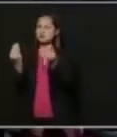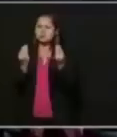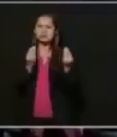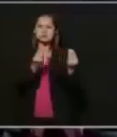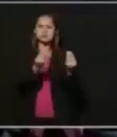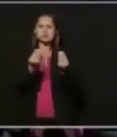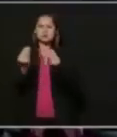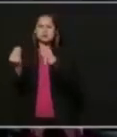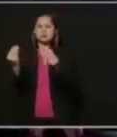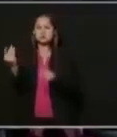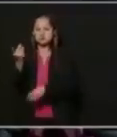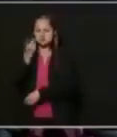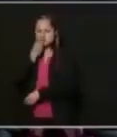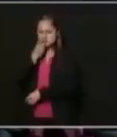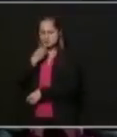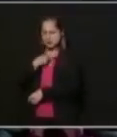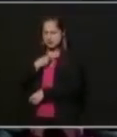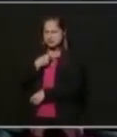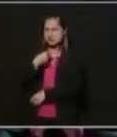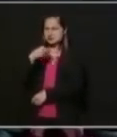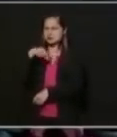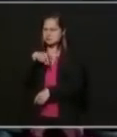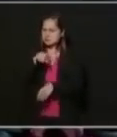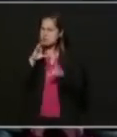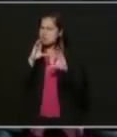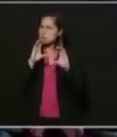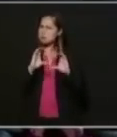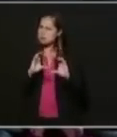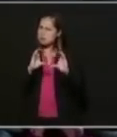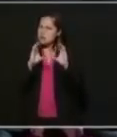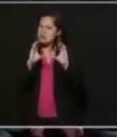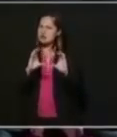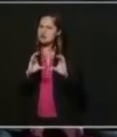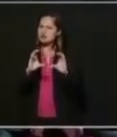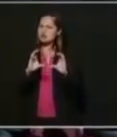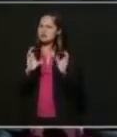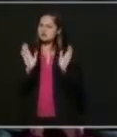me recomiendan que me cuide. Y estoy